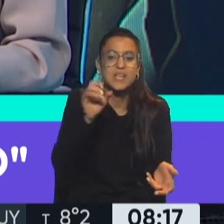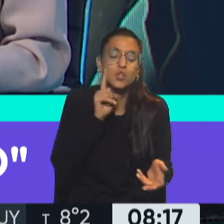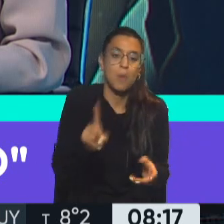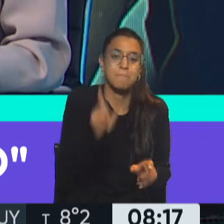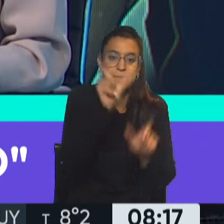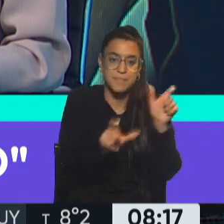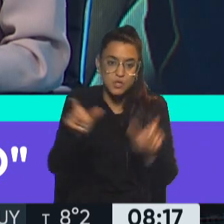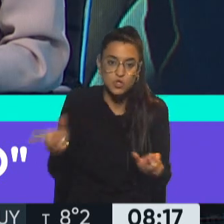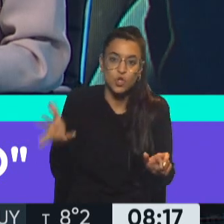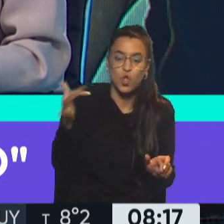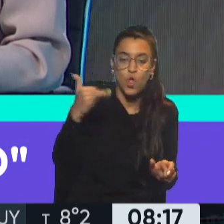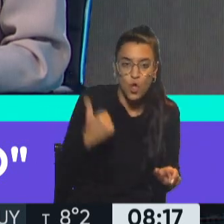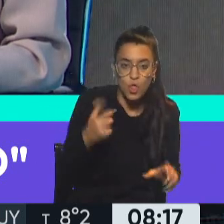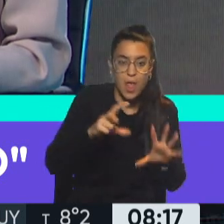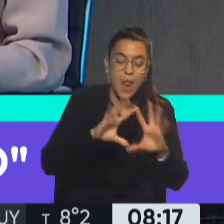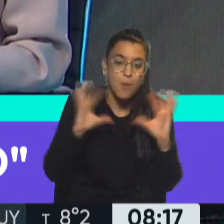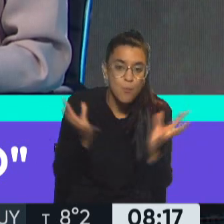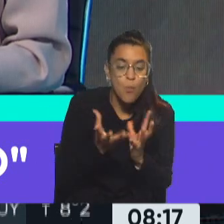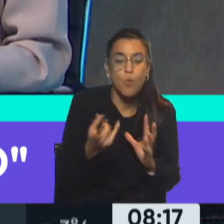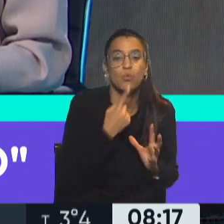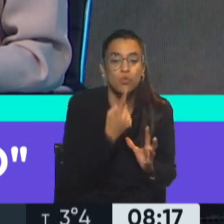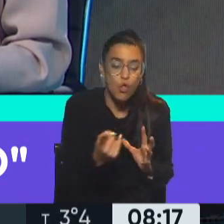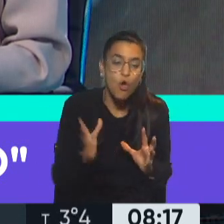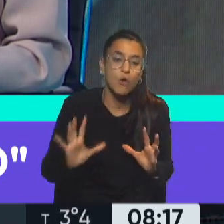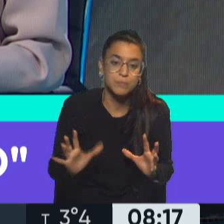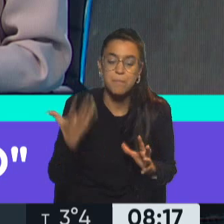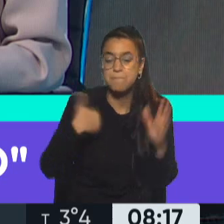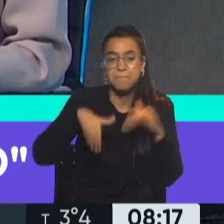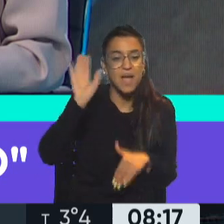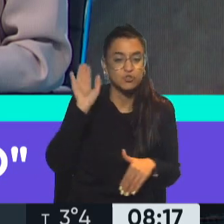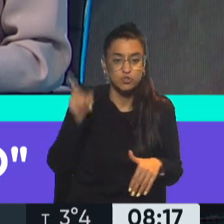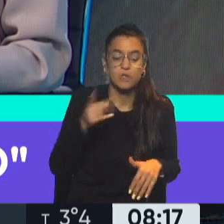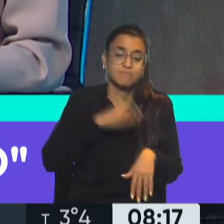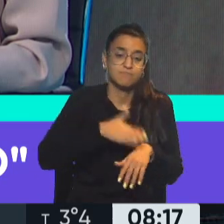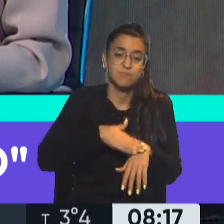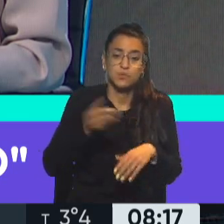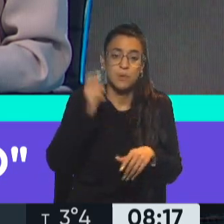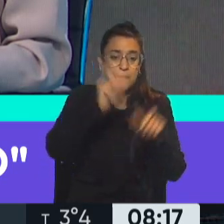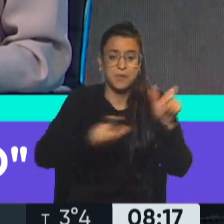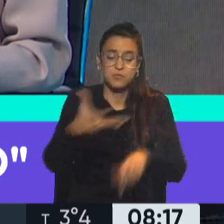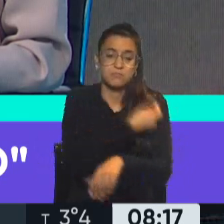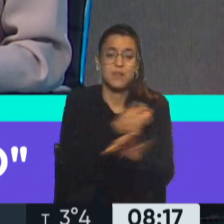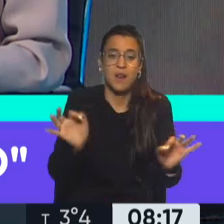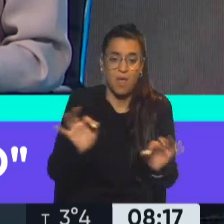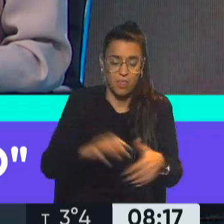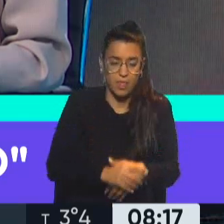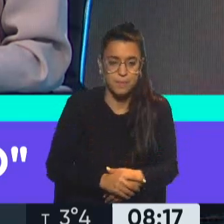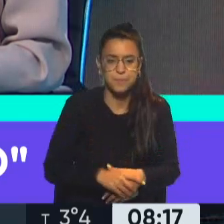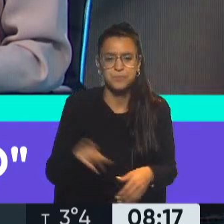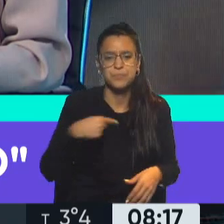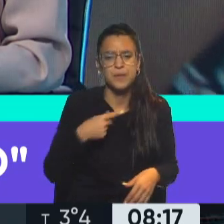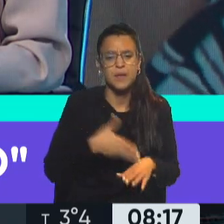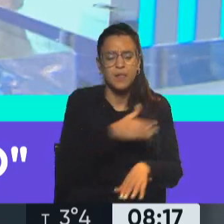casos todos los días en todo el mundo. Prácticamente la gran mayoría corresponde a personas que no han recibido ninguna dosis.